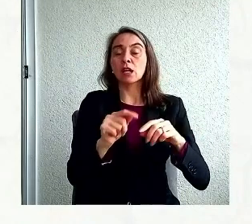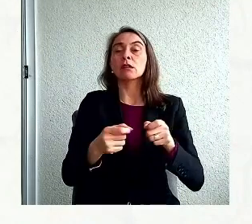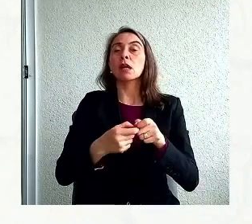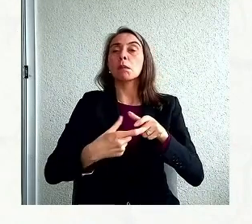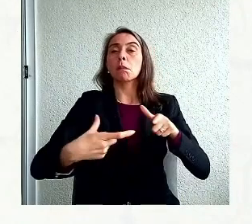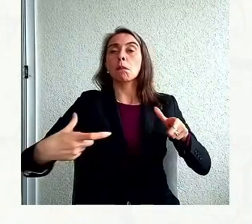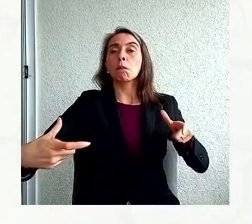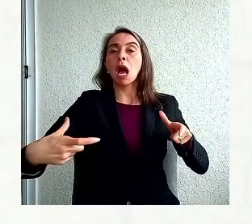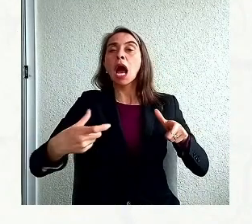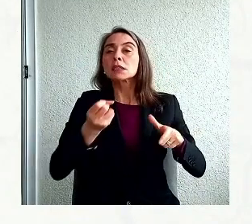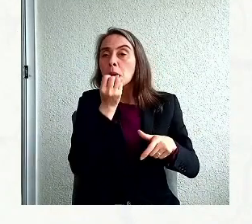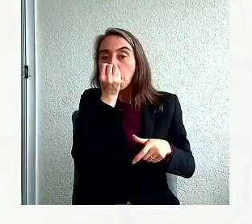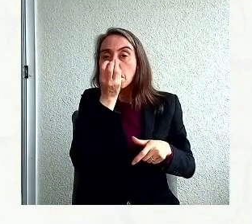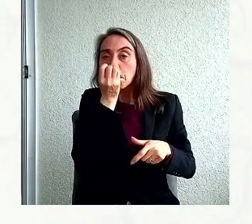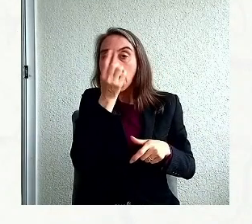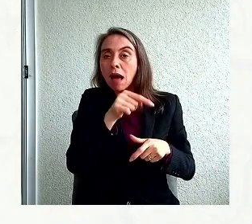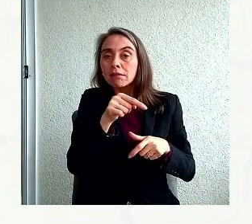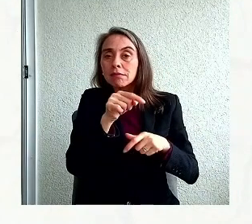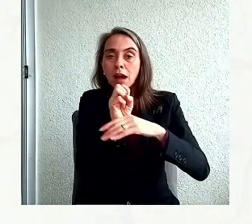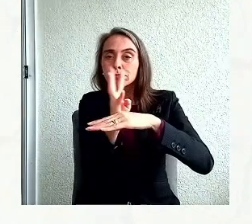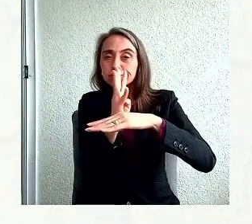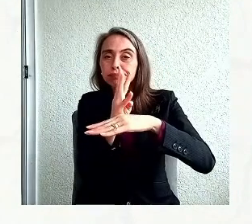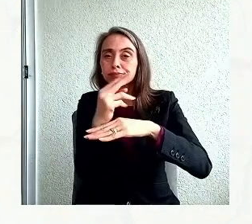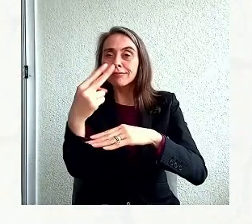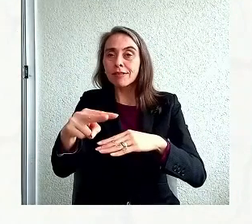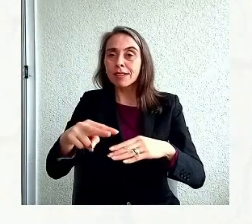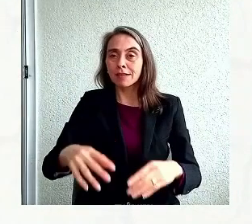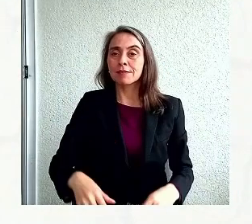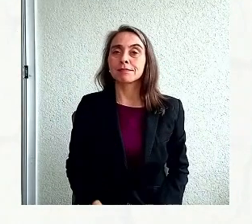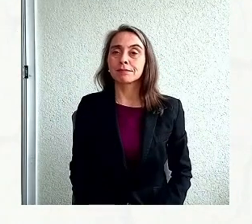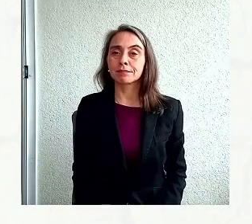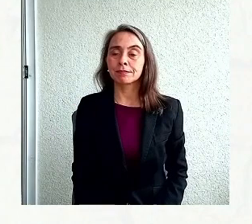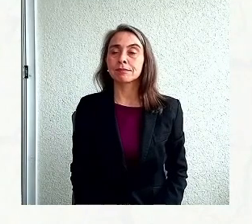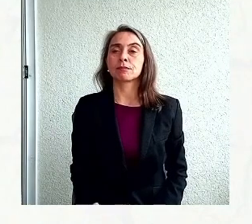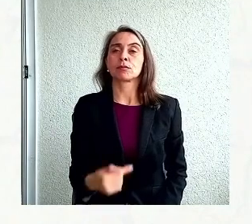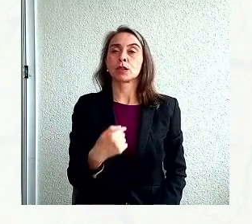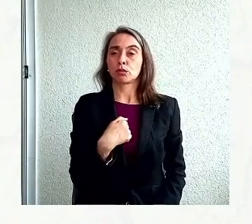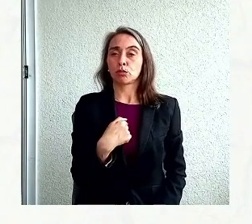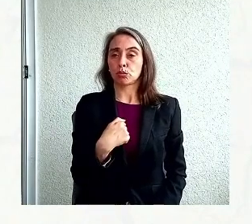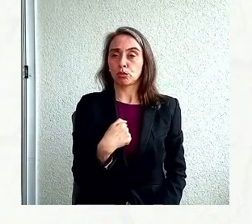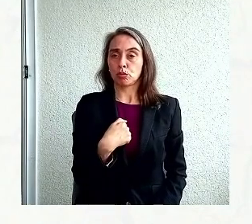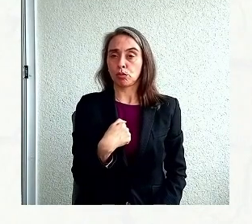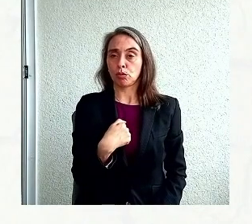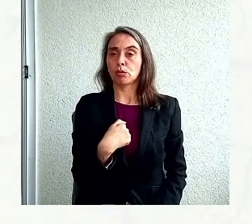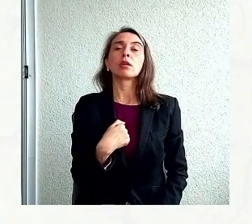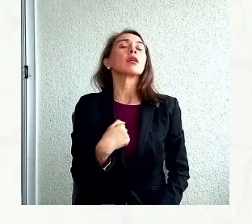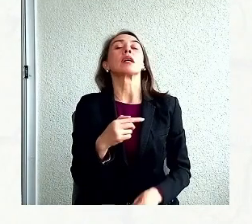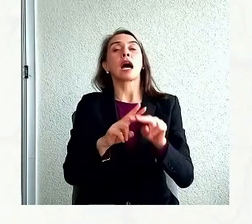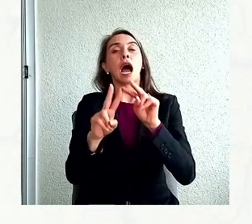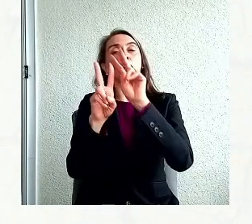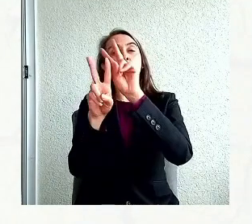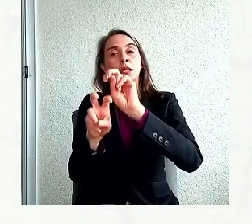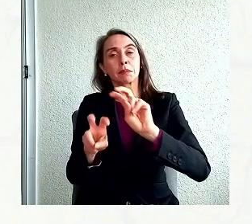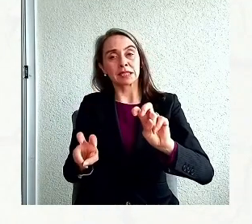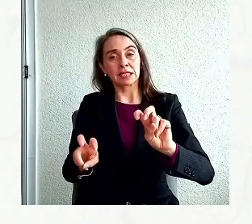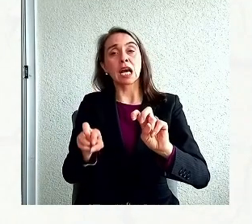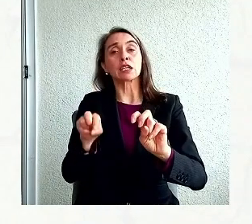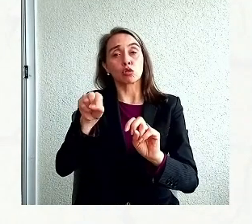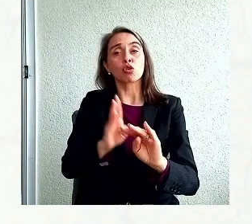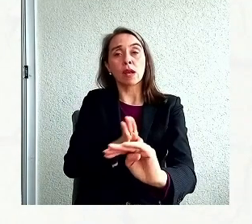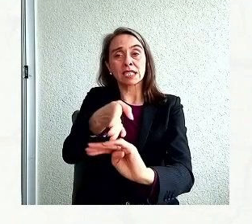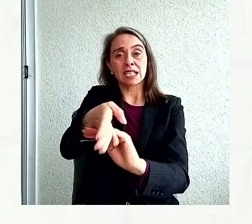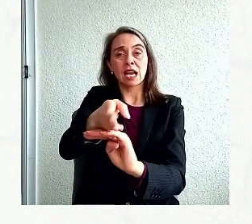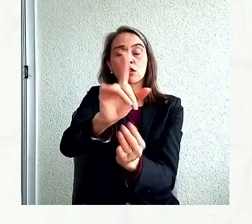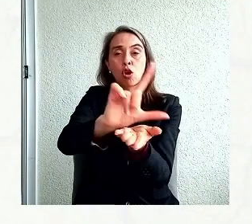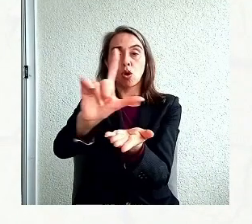En el caso mío particularmente, además de hacer los estudios in situ de poblaciones de plantas, también estamos haciendo experimentación